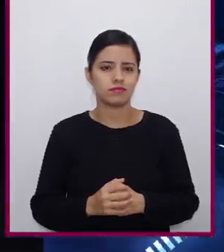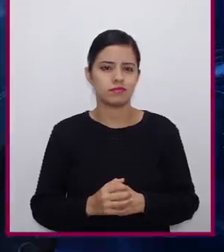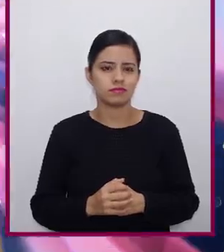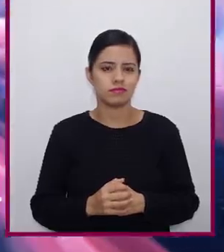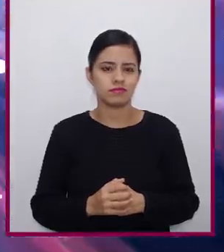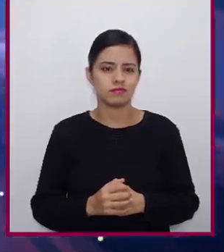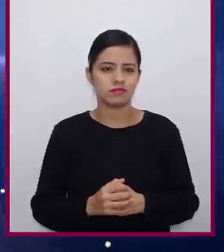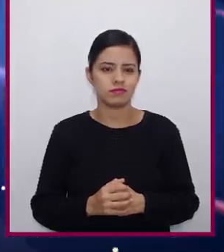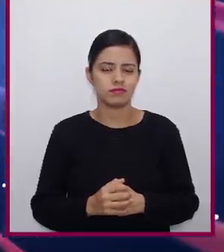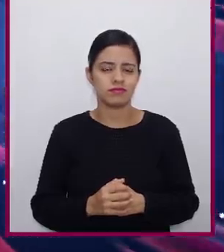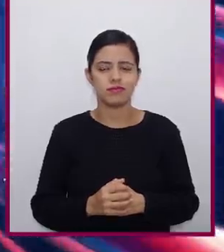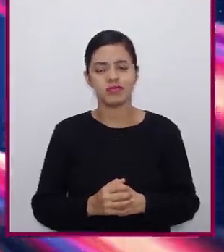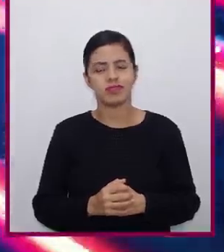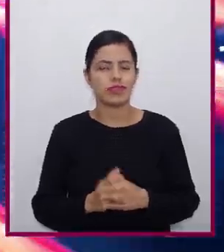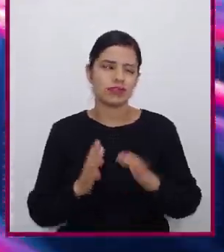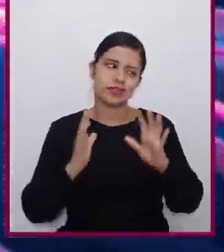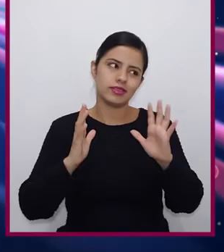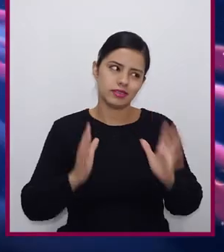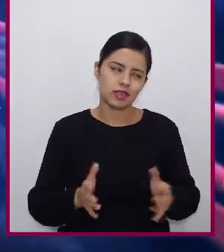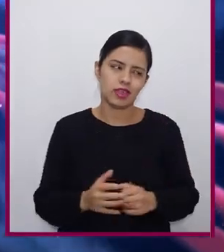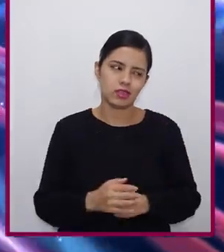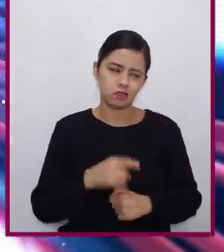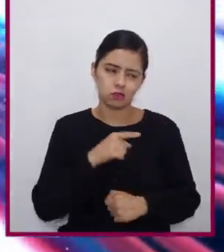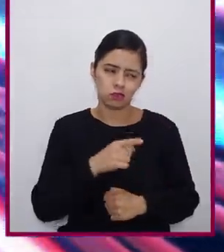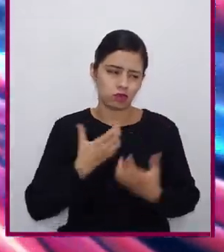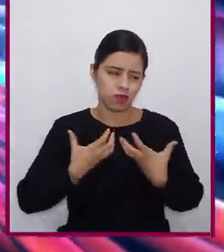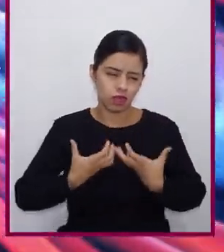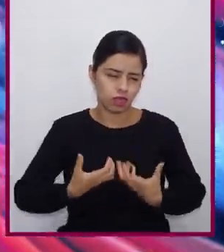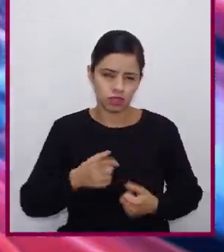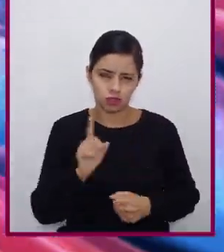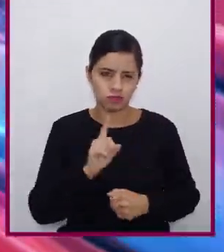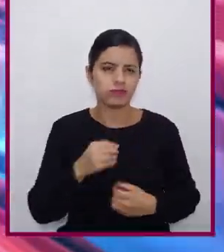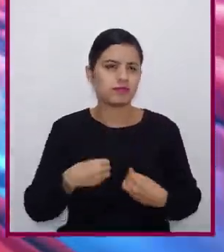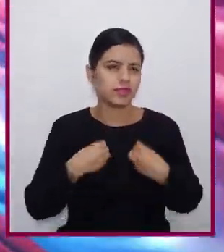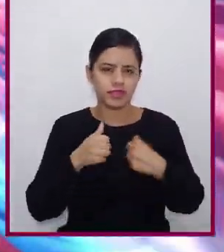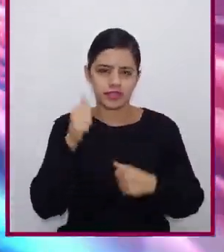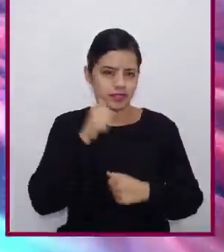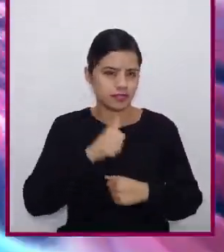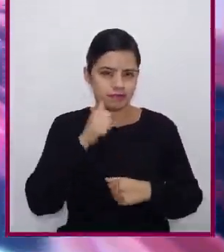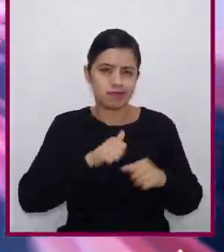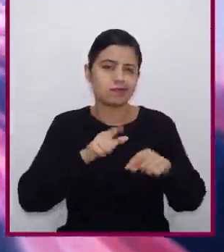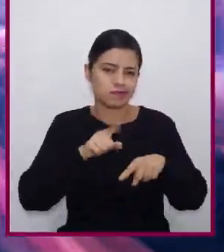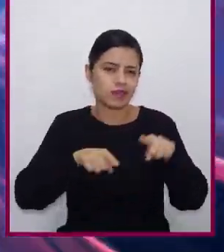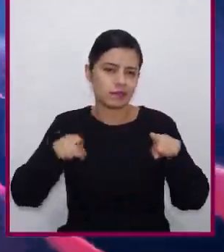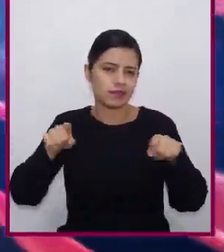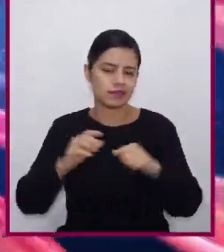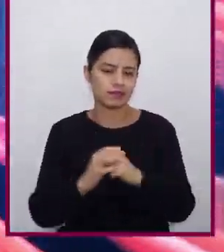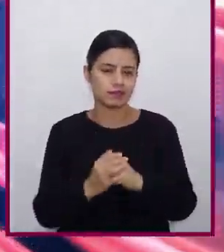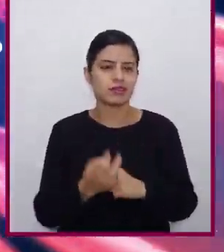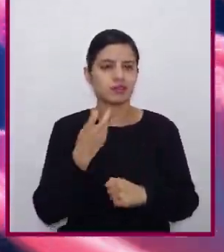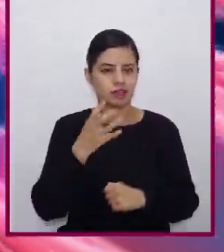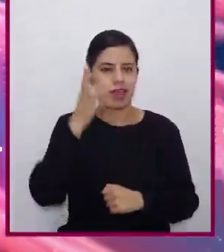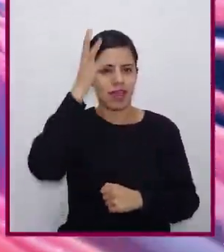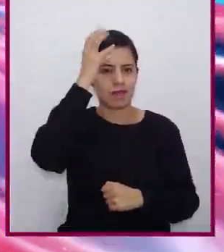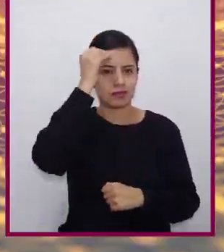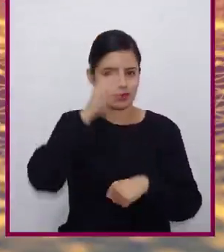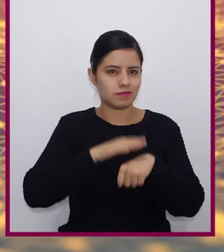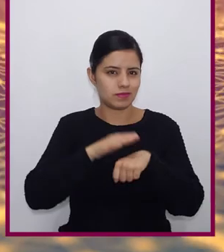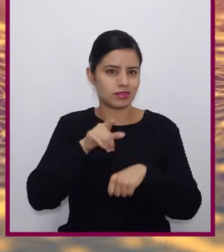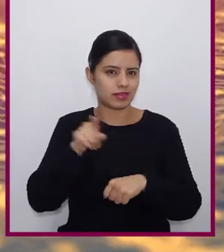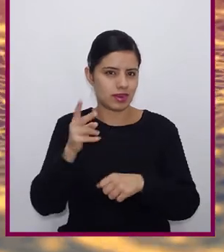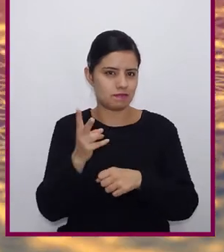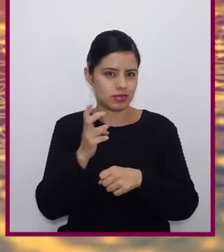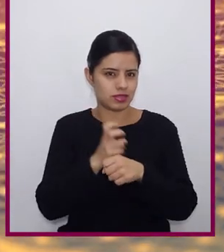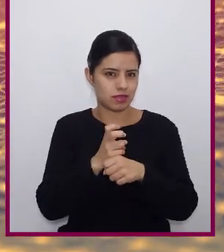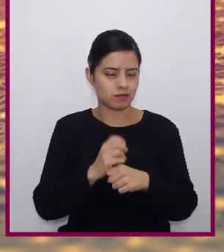cover 5 minutes. Ya, Axel, no te agüites. La vida siempre es variable, así que aprendamos más de las variables con nuestro invitado del día de hoy.